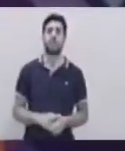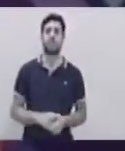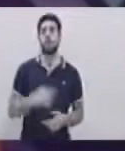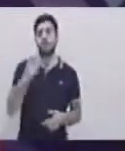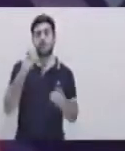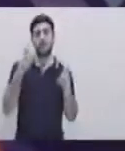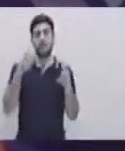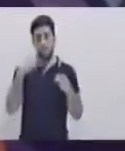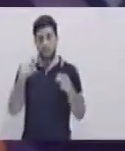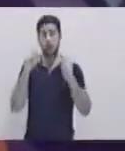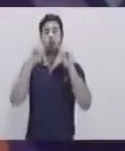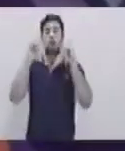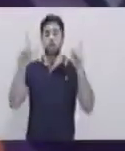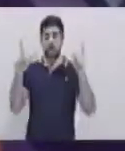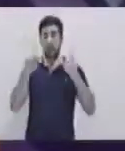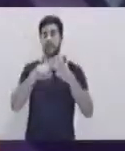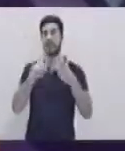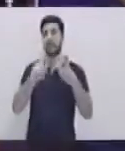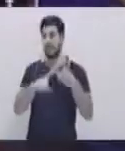de asombro,